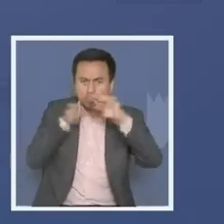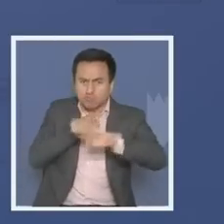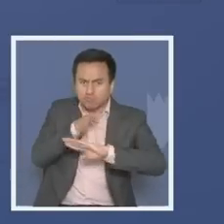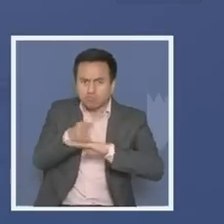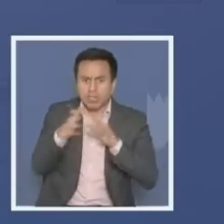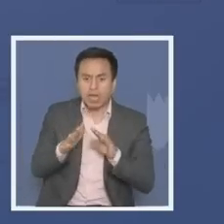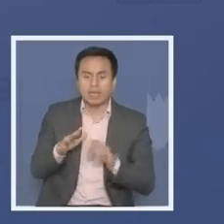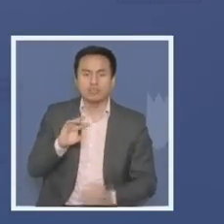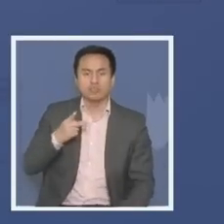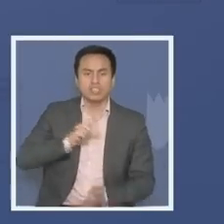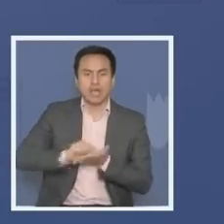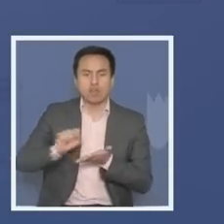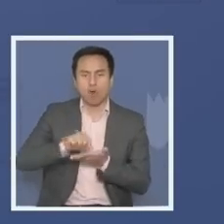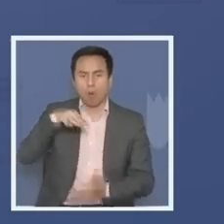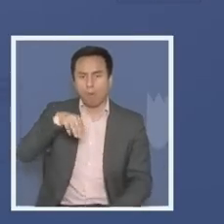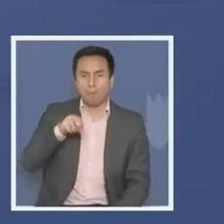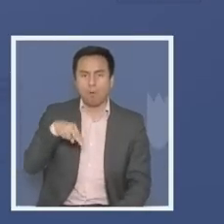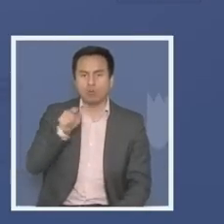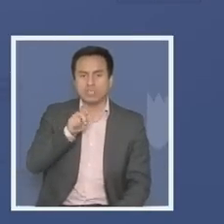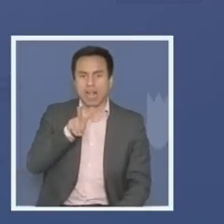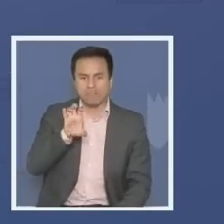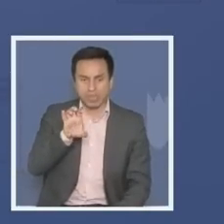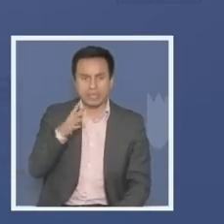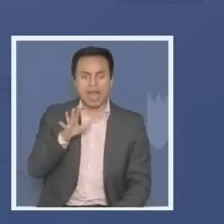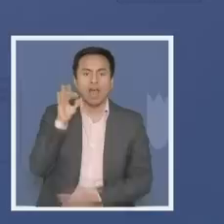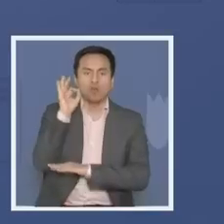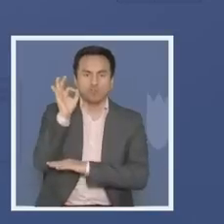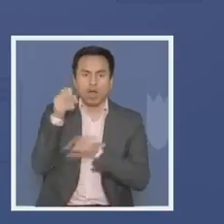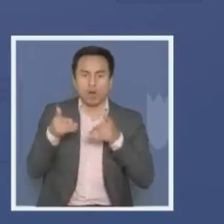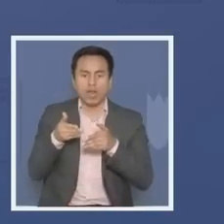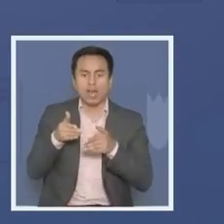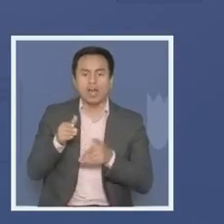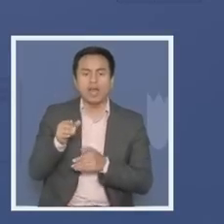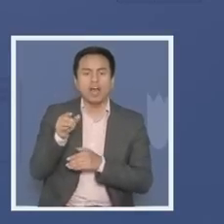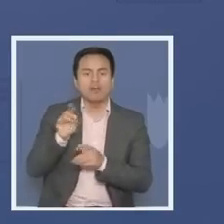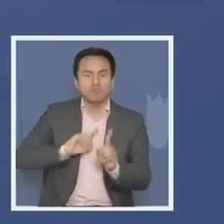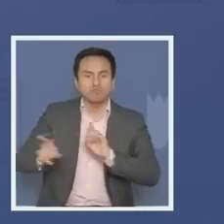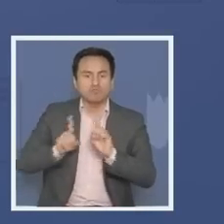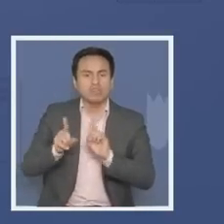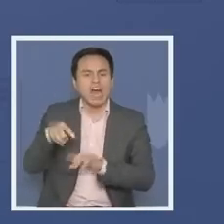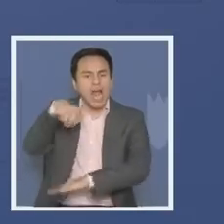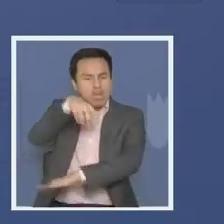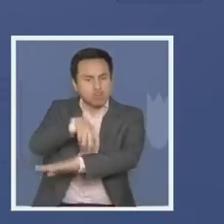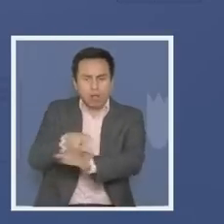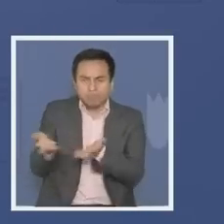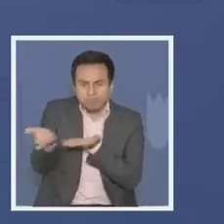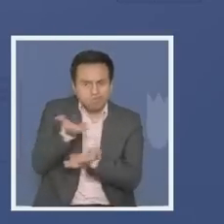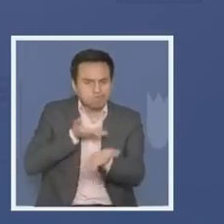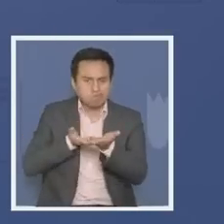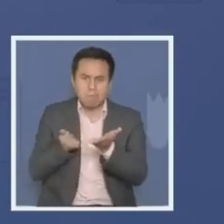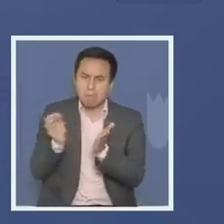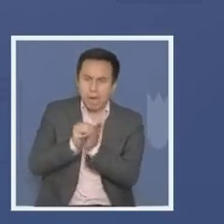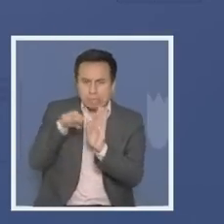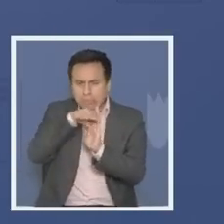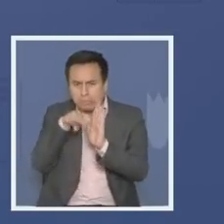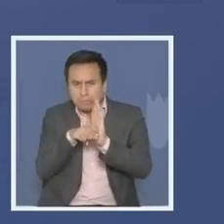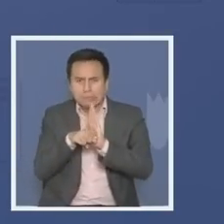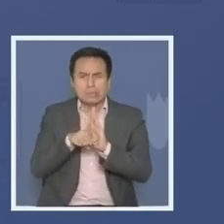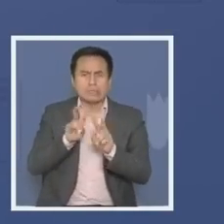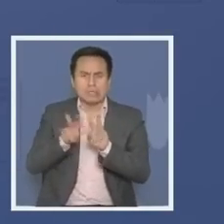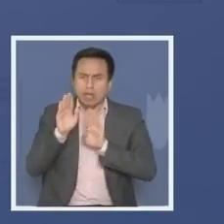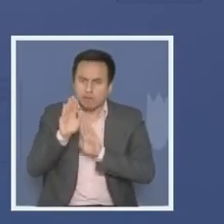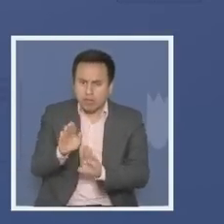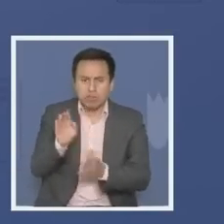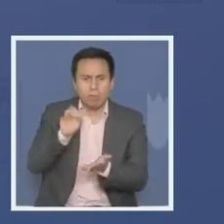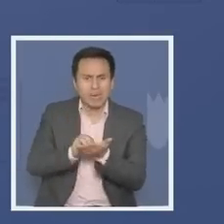el subsecretario Monsalve. En este momento está en una reunión de COGRID regional, viendo medidas adicionales y refuerzo a